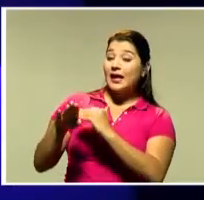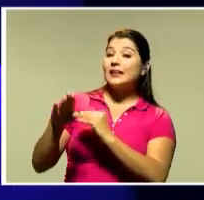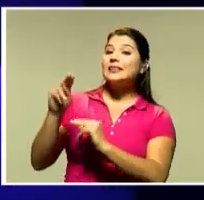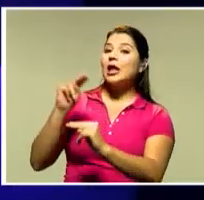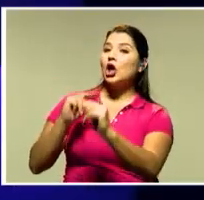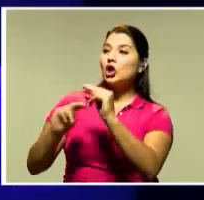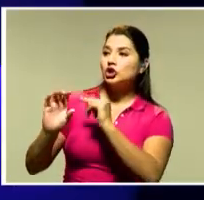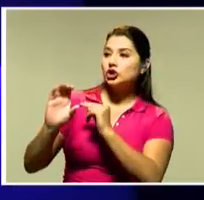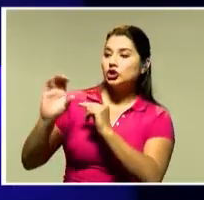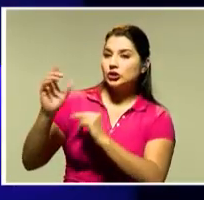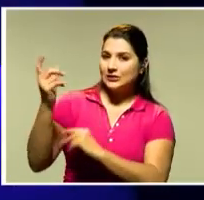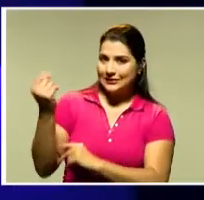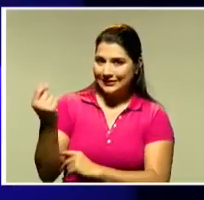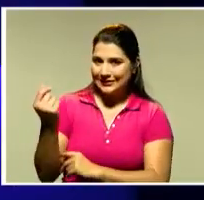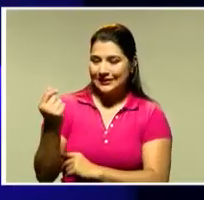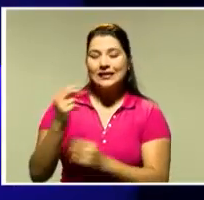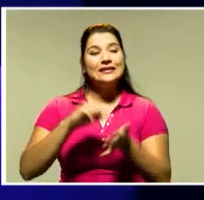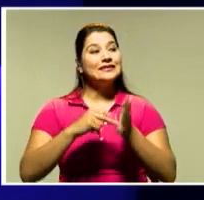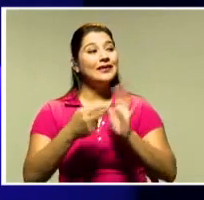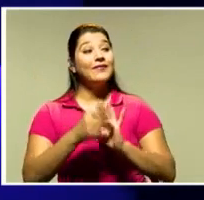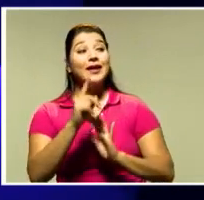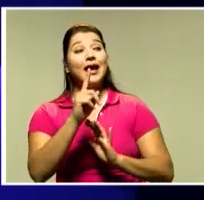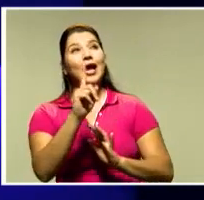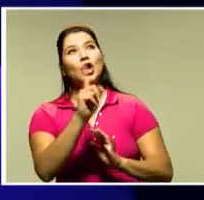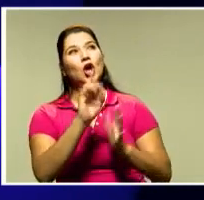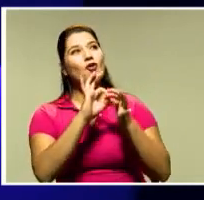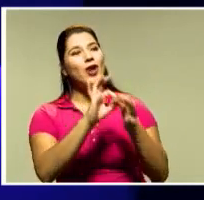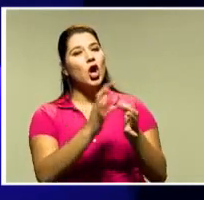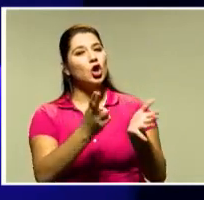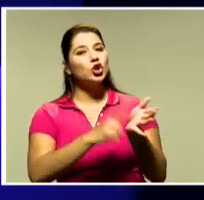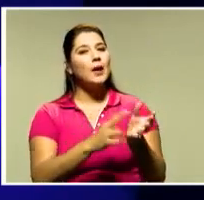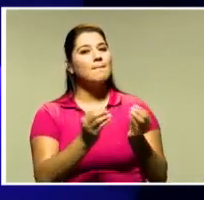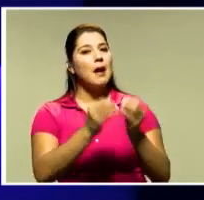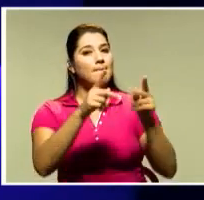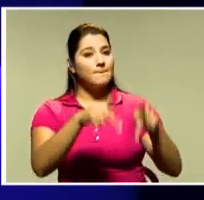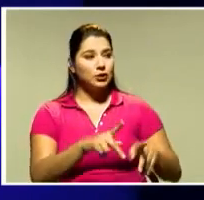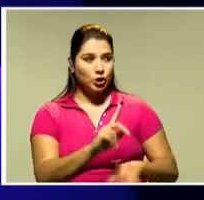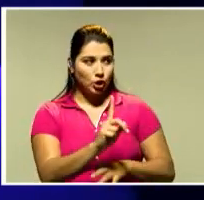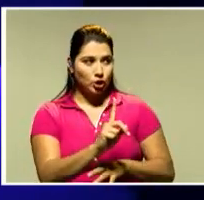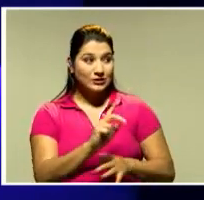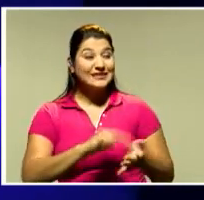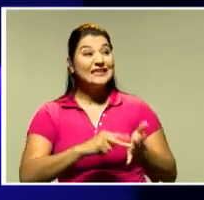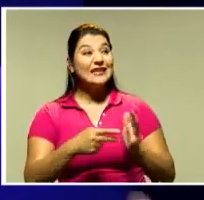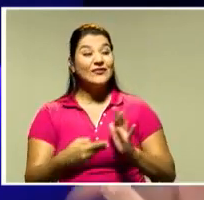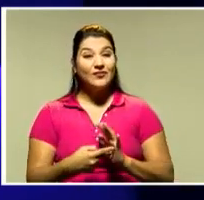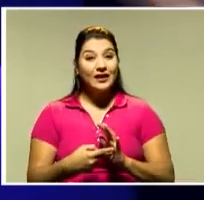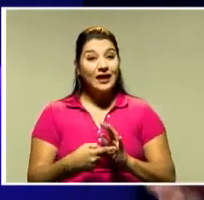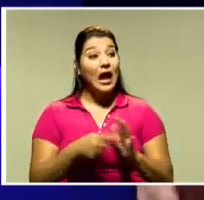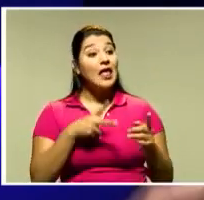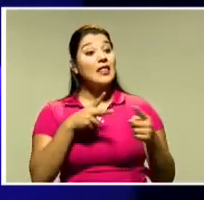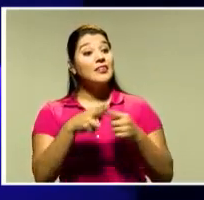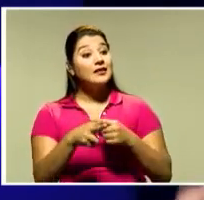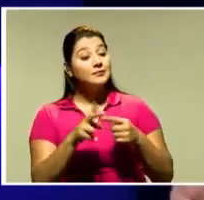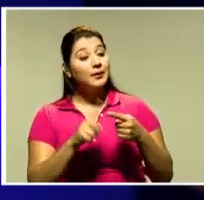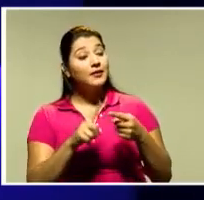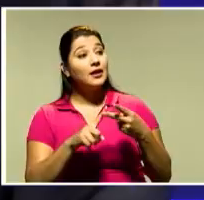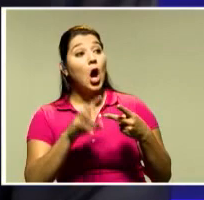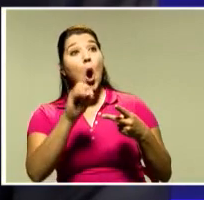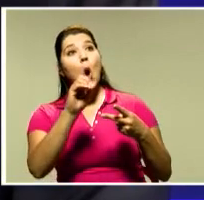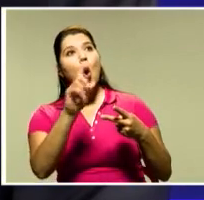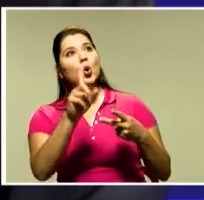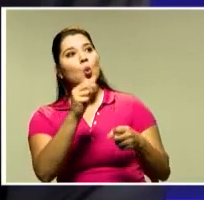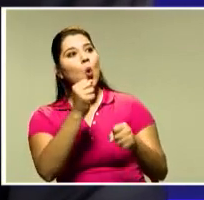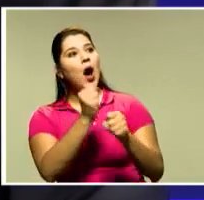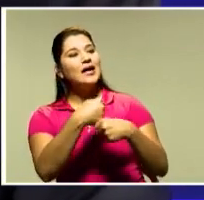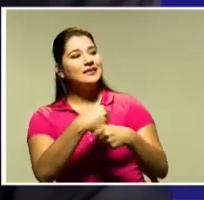de no contratar más gente, sino tal vez de despedir o de no hacer obra. Sobre todo eso último, de no